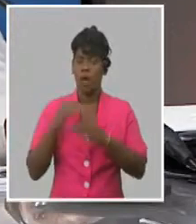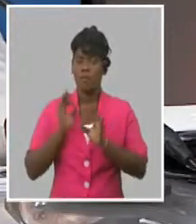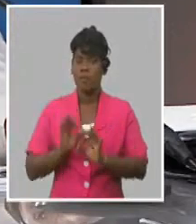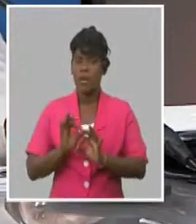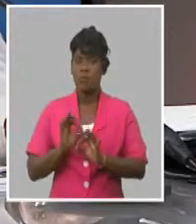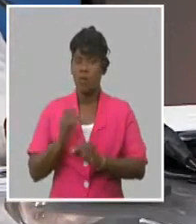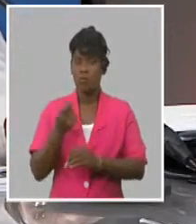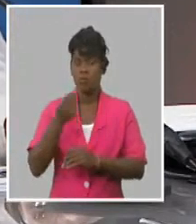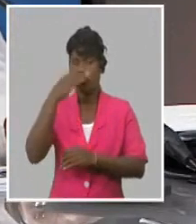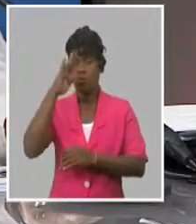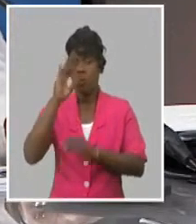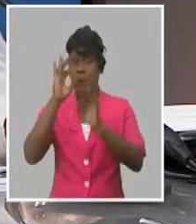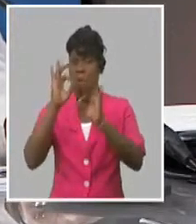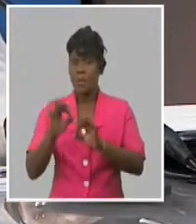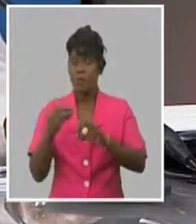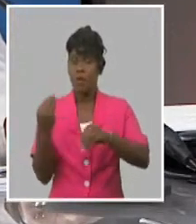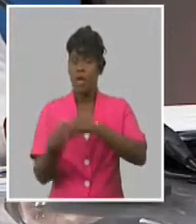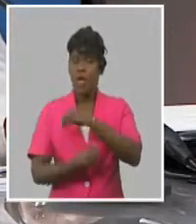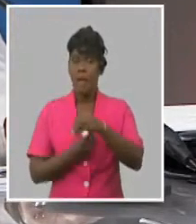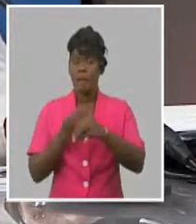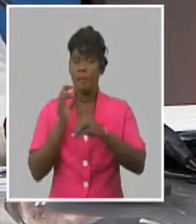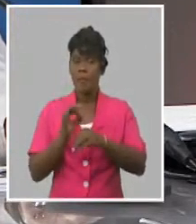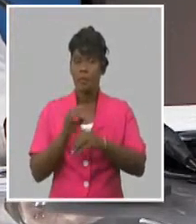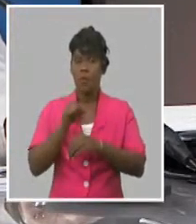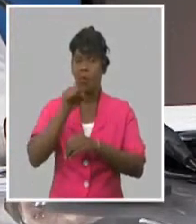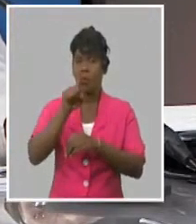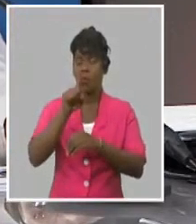economía. Entonces,